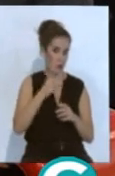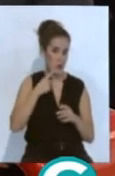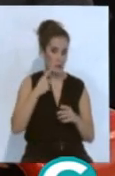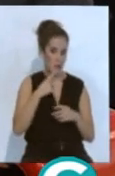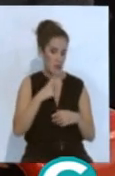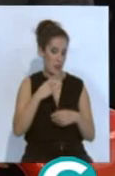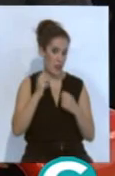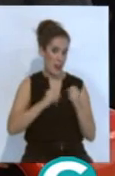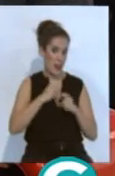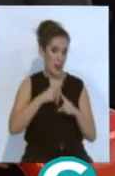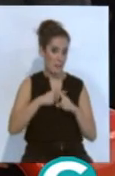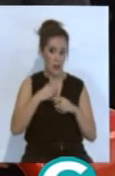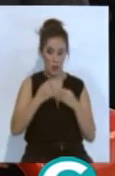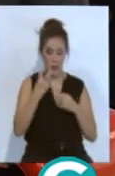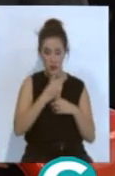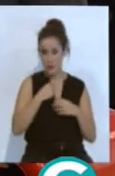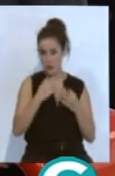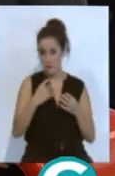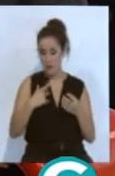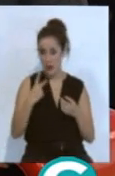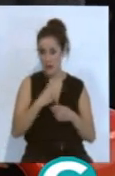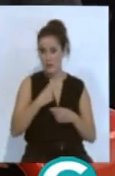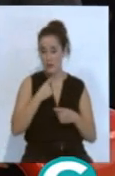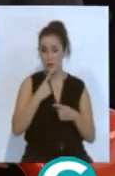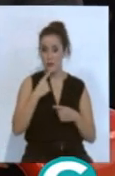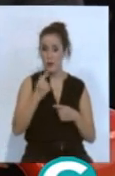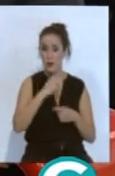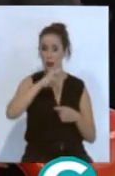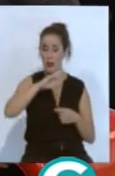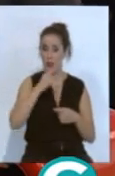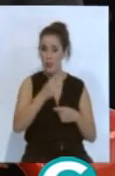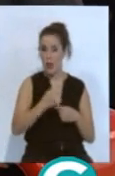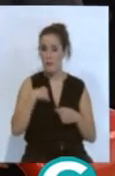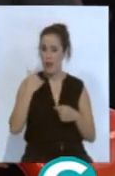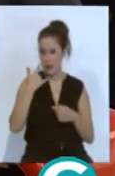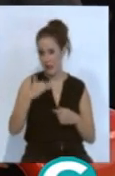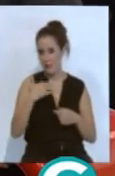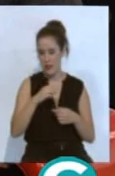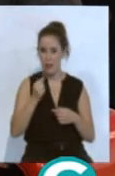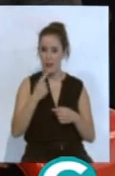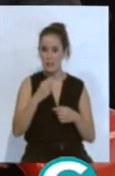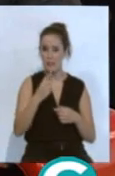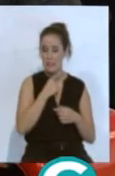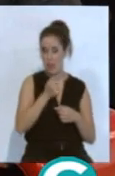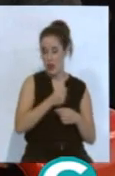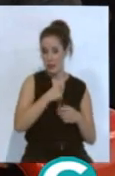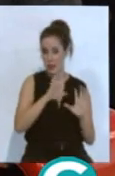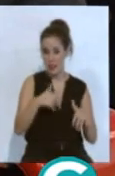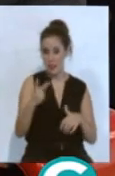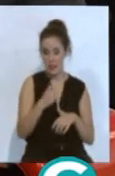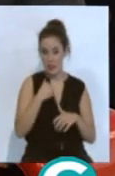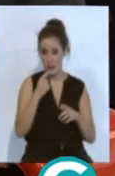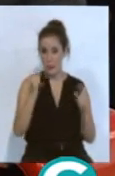sido rivales de Chirigota, que es lo que me decía Juan este año. Me decía Juan Carlos en la lanzada, yo manda huevo, que las dos Chirigotas de Cádiz que están peleando,